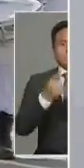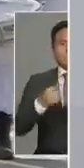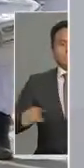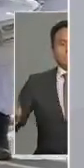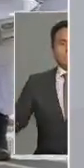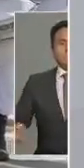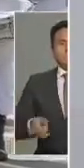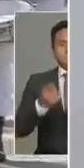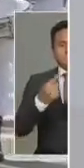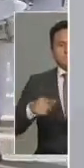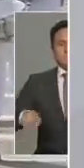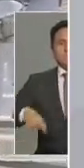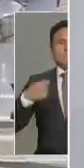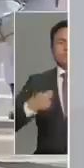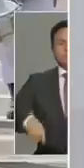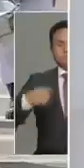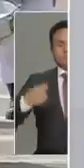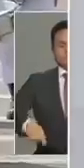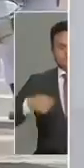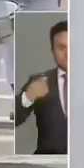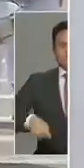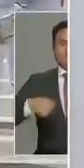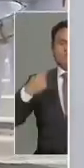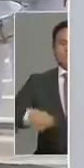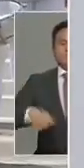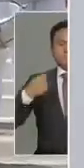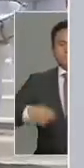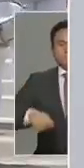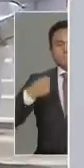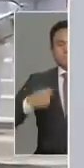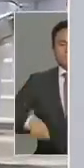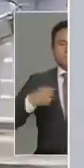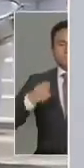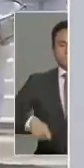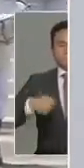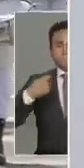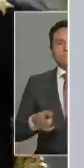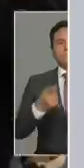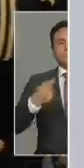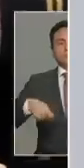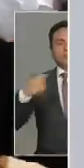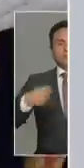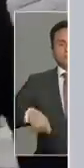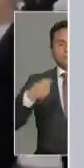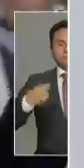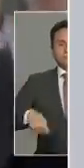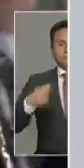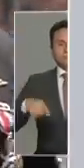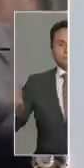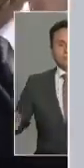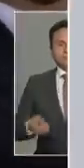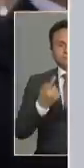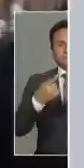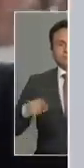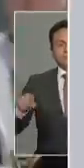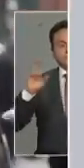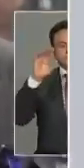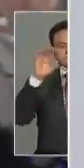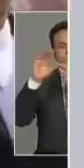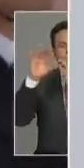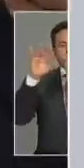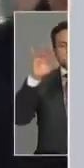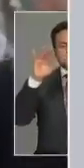en Chile por parte de las empresas nacionales también extranjeras. Nosotros necesitamos darle un reimpulso a nuestro país, entonces va a ser una